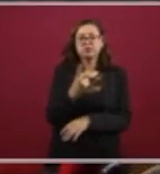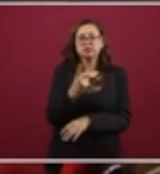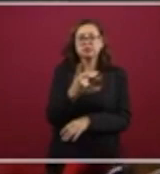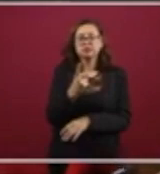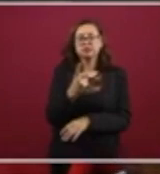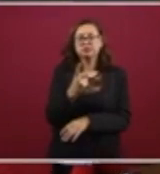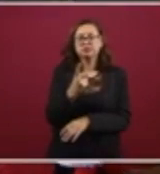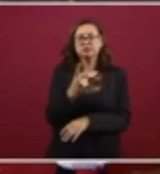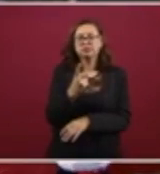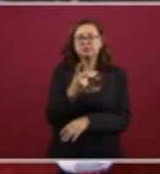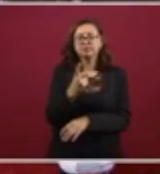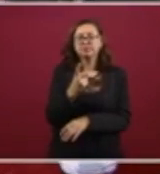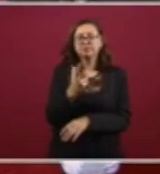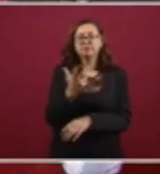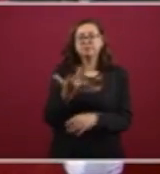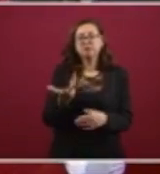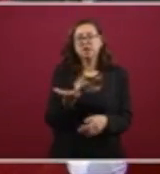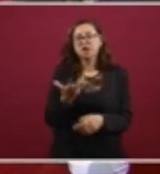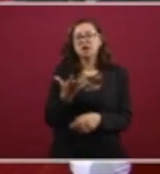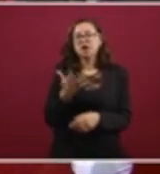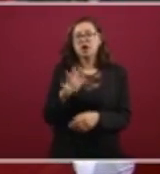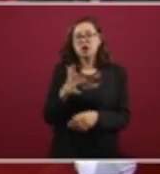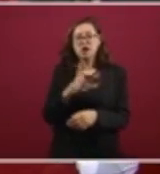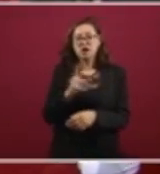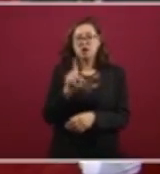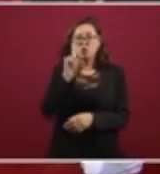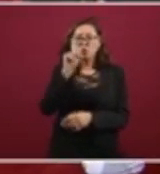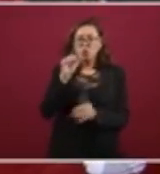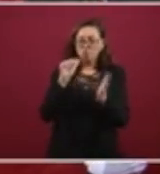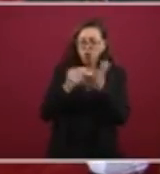casi 1,000,000 de jóvenes